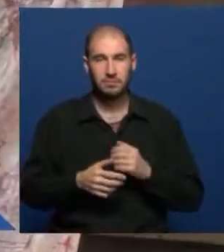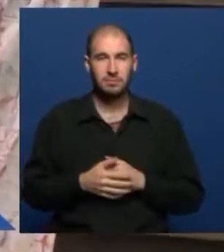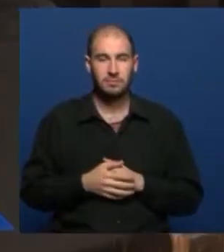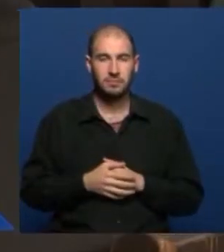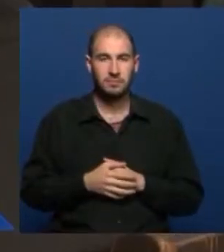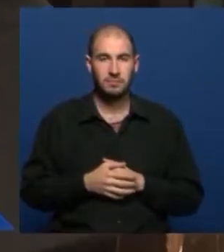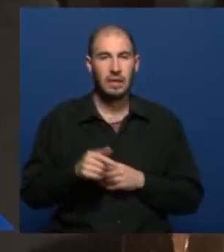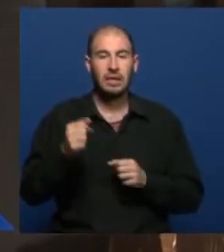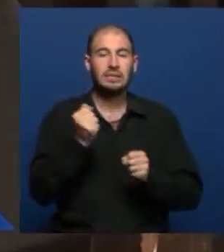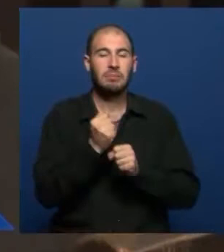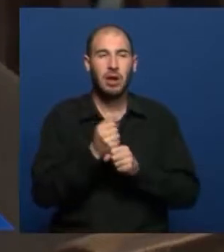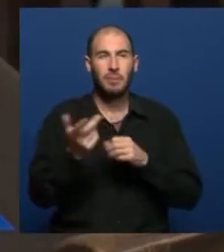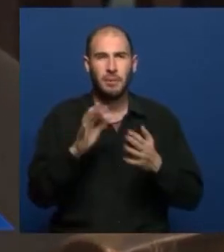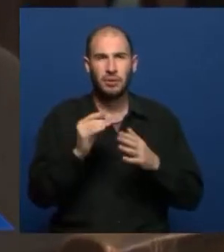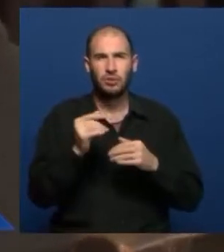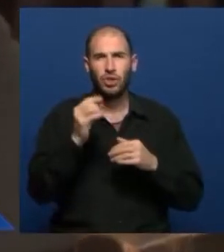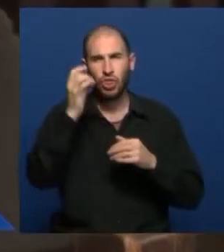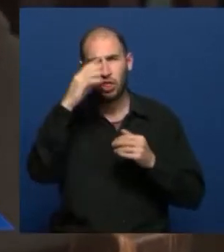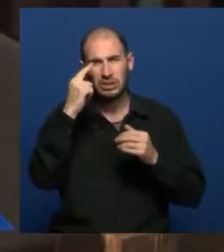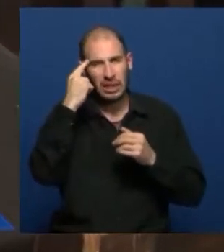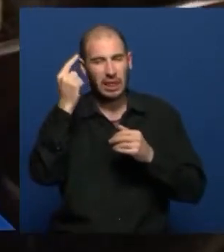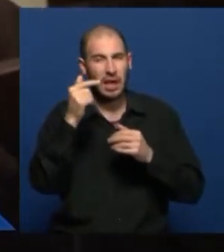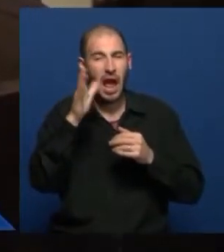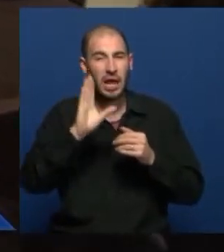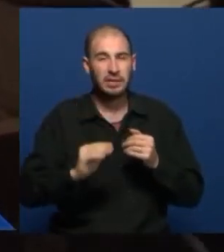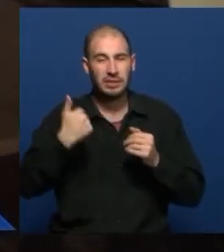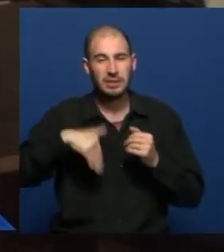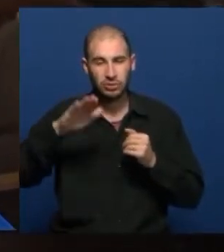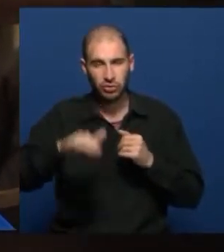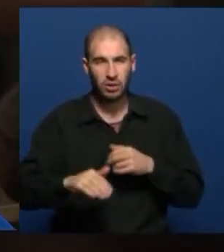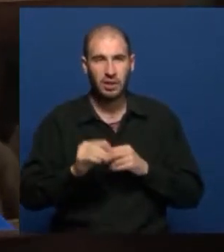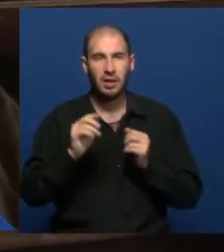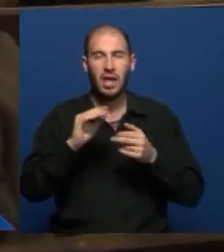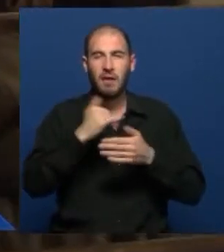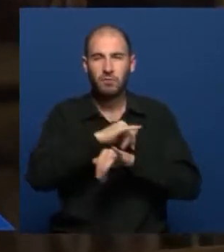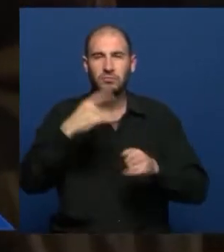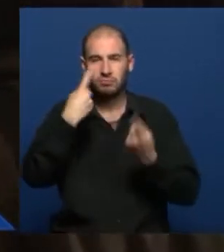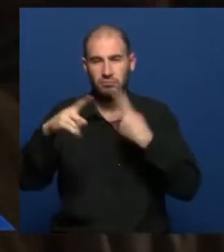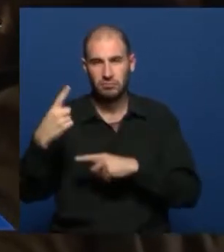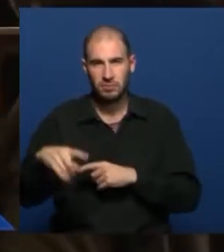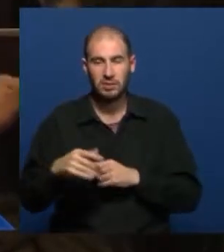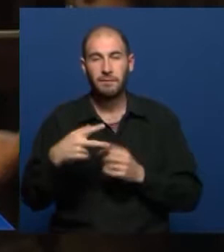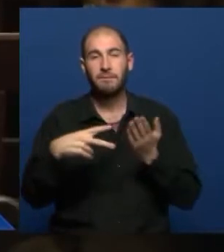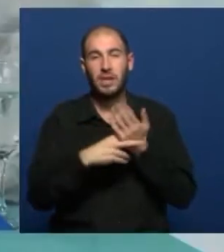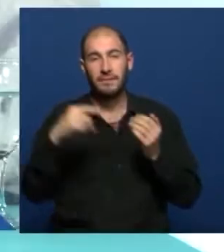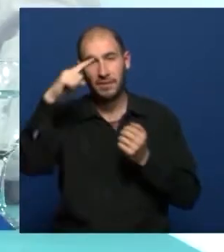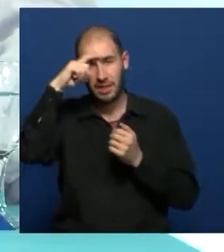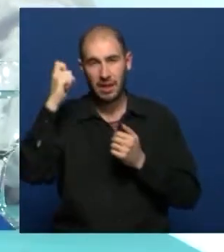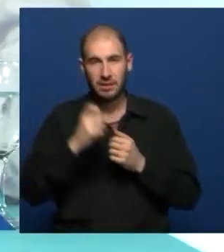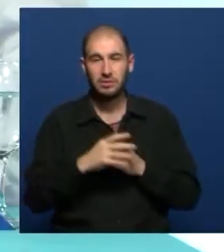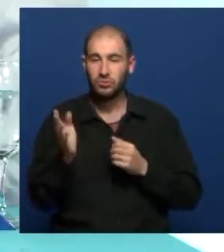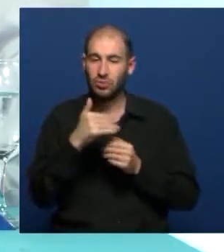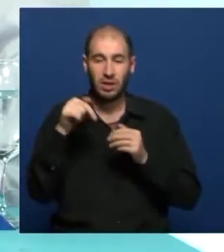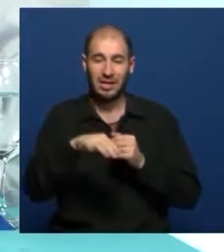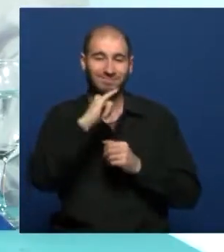ha trabajado cerca de 212 hipótesis en todo el país respecto a distintas informaciones que ha tenido el fiscal federal y todas